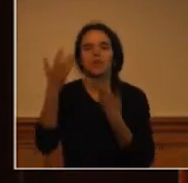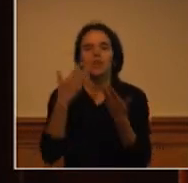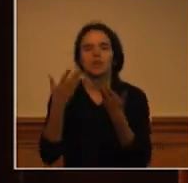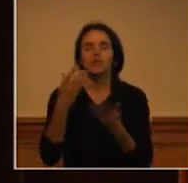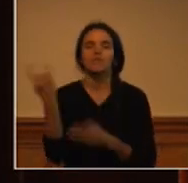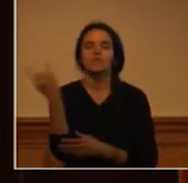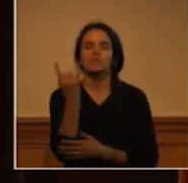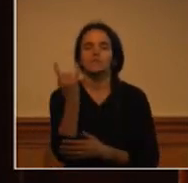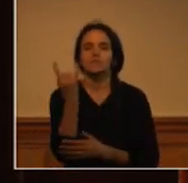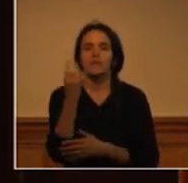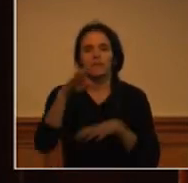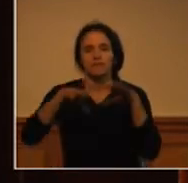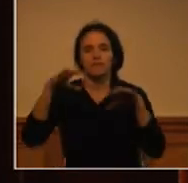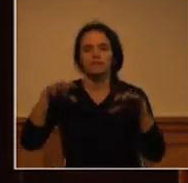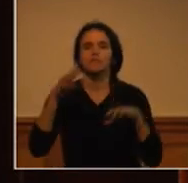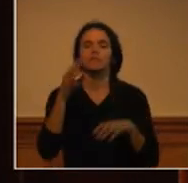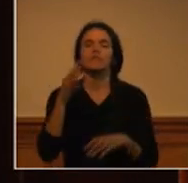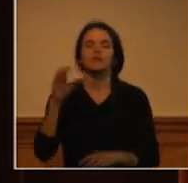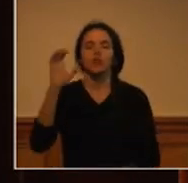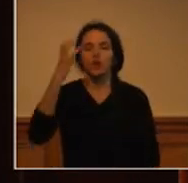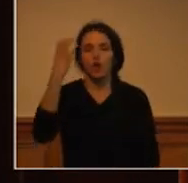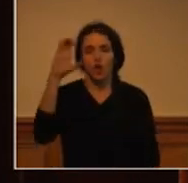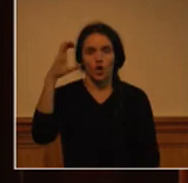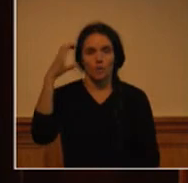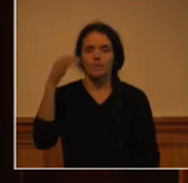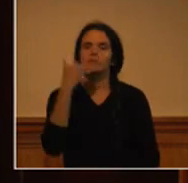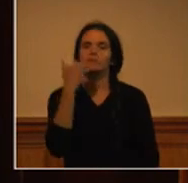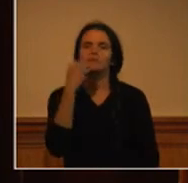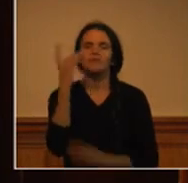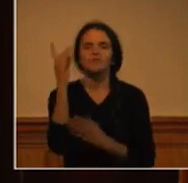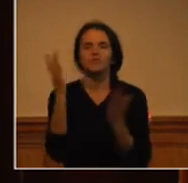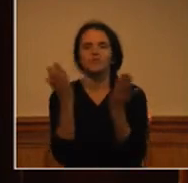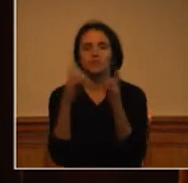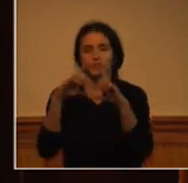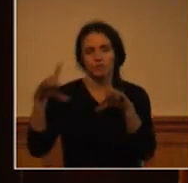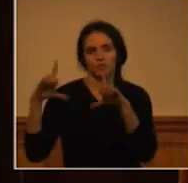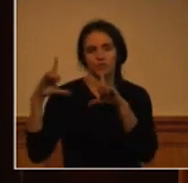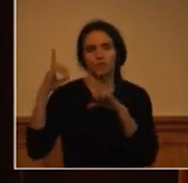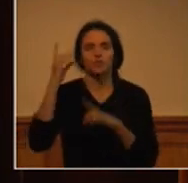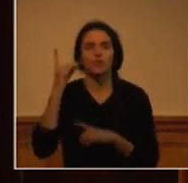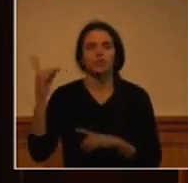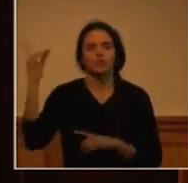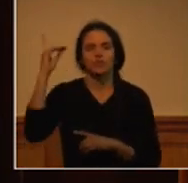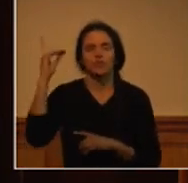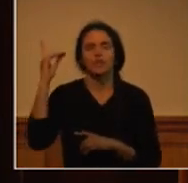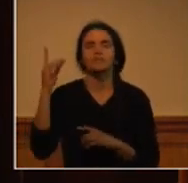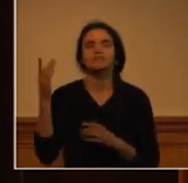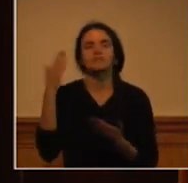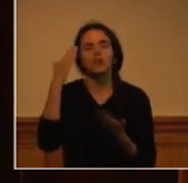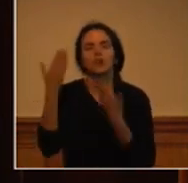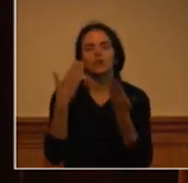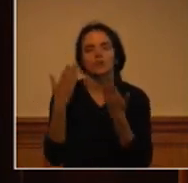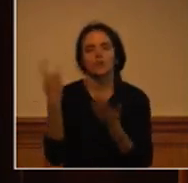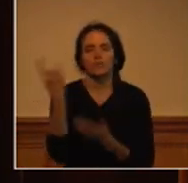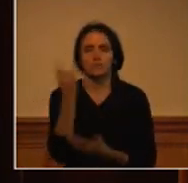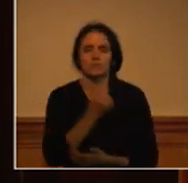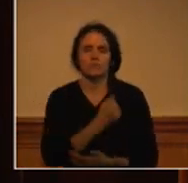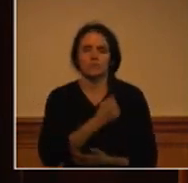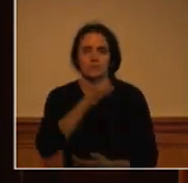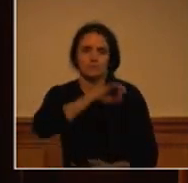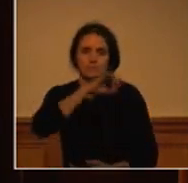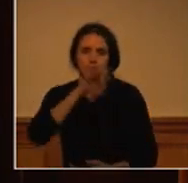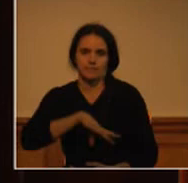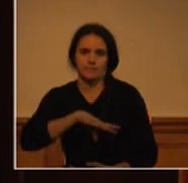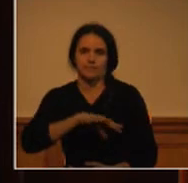Andes de Bogotá, Colombia, y doctora en psicología de la Pontificia Universidad Católica de Chile. Realizó